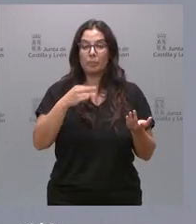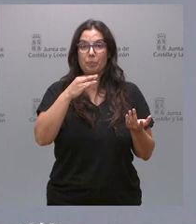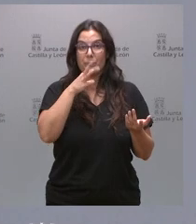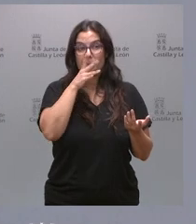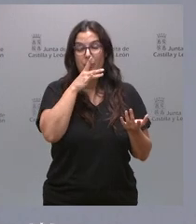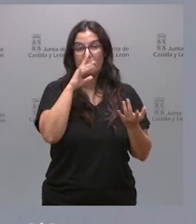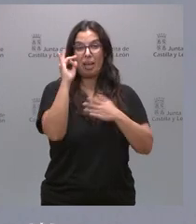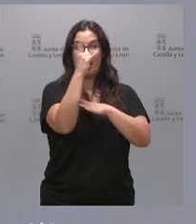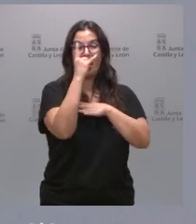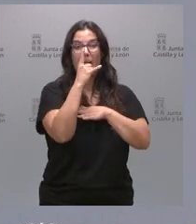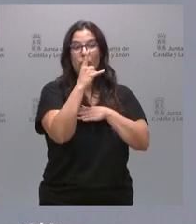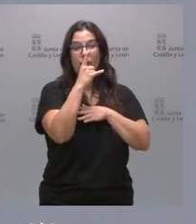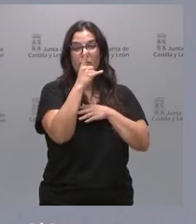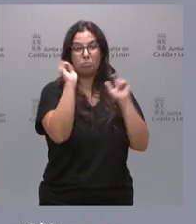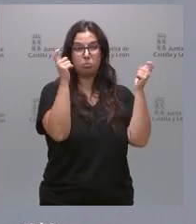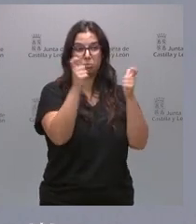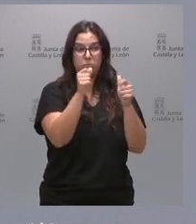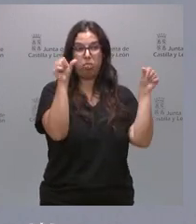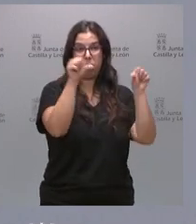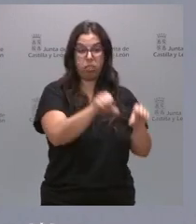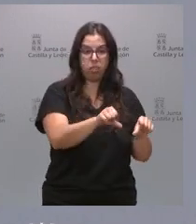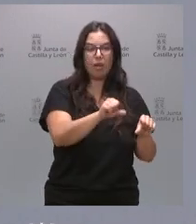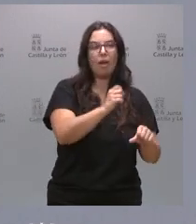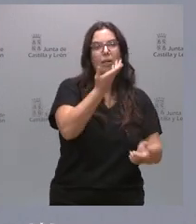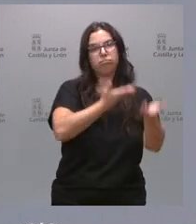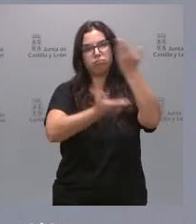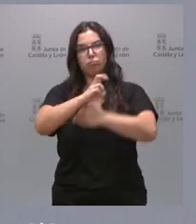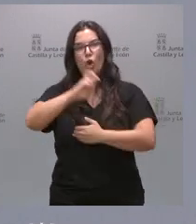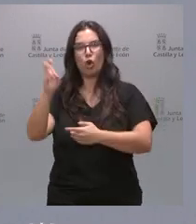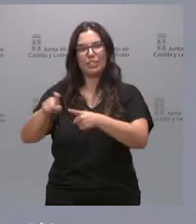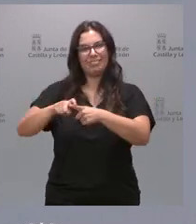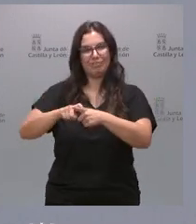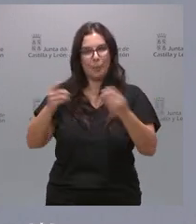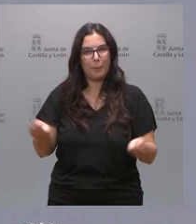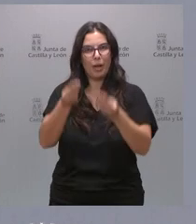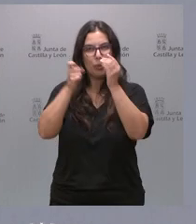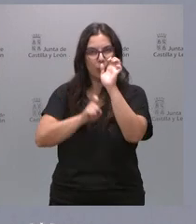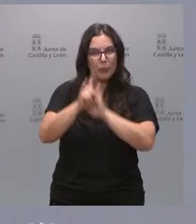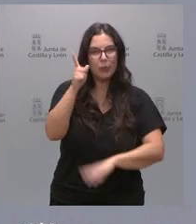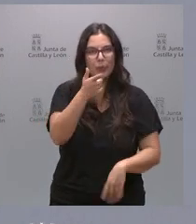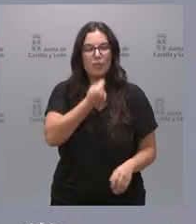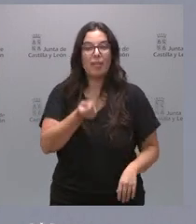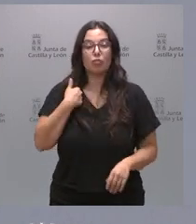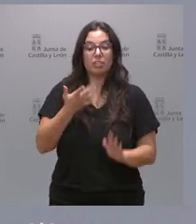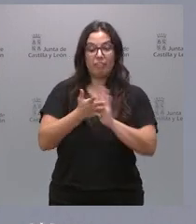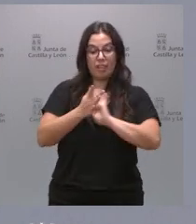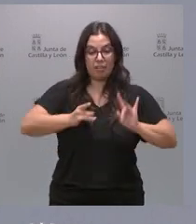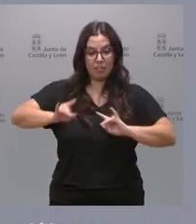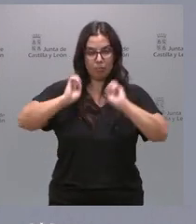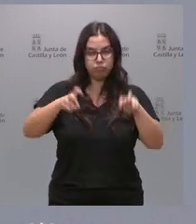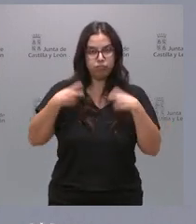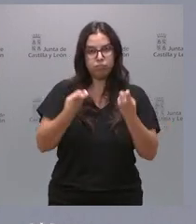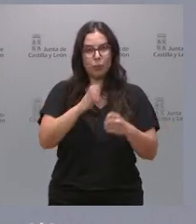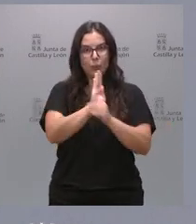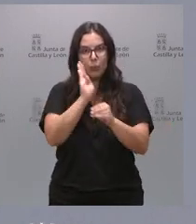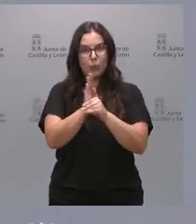claro decaimiento por una más residente y resiliente se disminuye en posibles procesos erosivos a recuperar la superficie desarboladas susceptibles